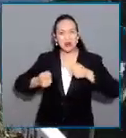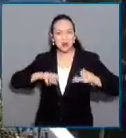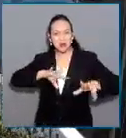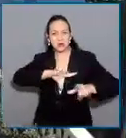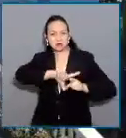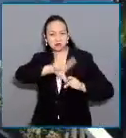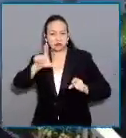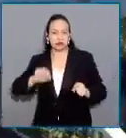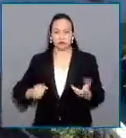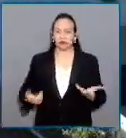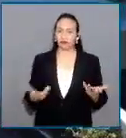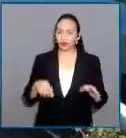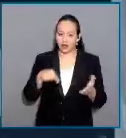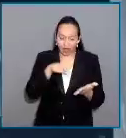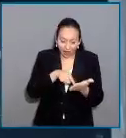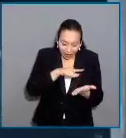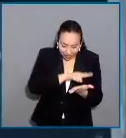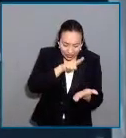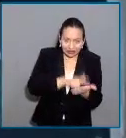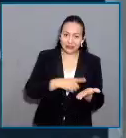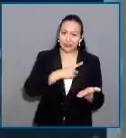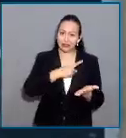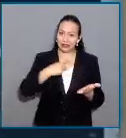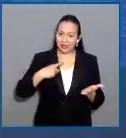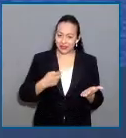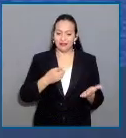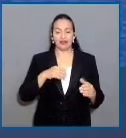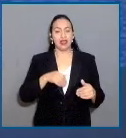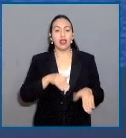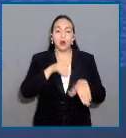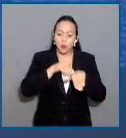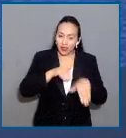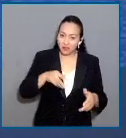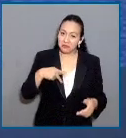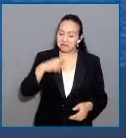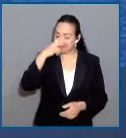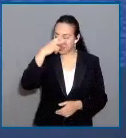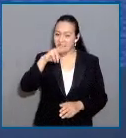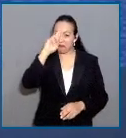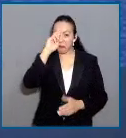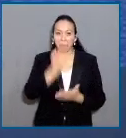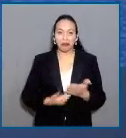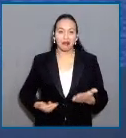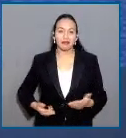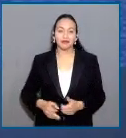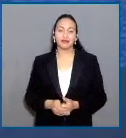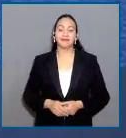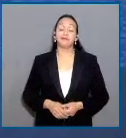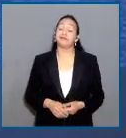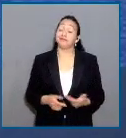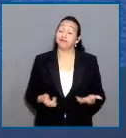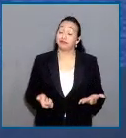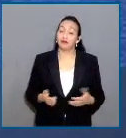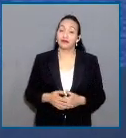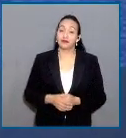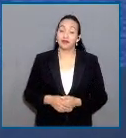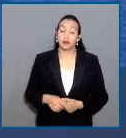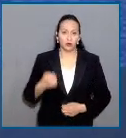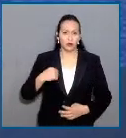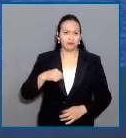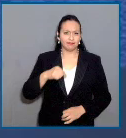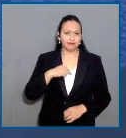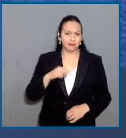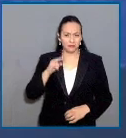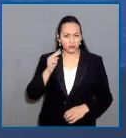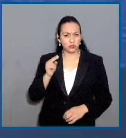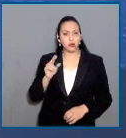el acatamiento de resoluciones del sistema interamericano. No, demeritar el desarrollo o la importancia